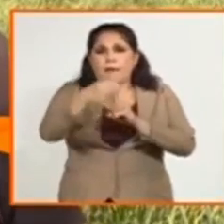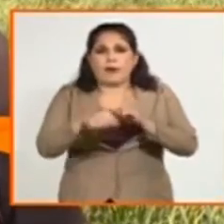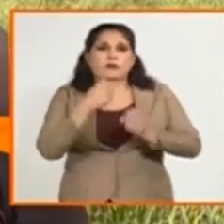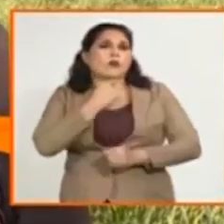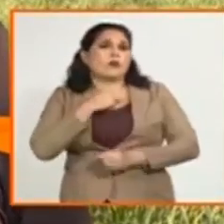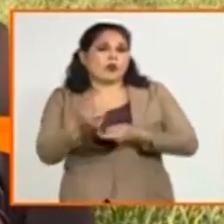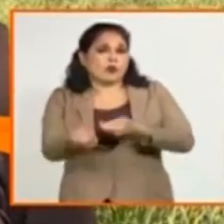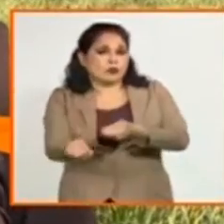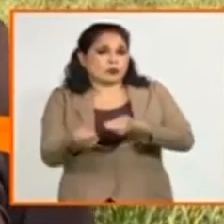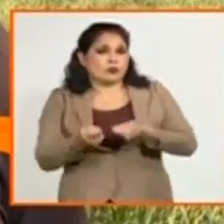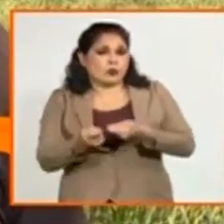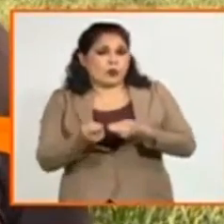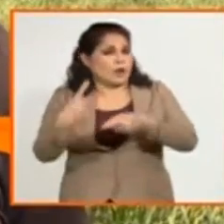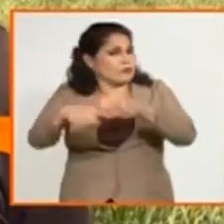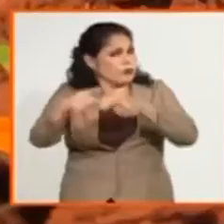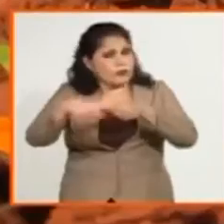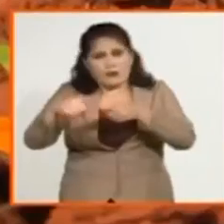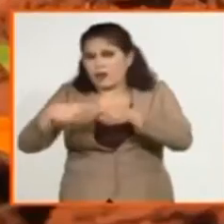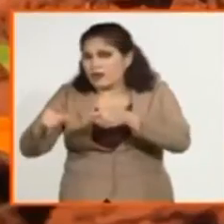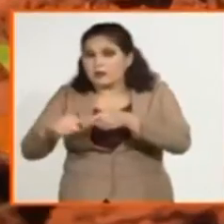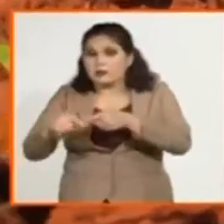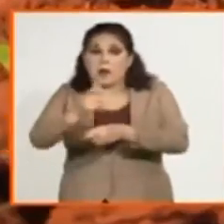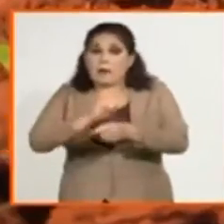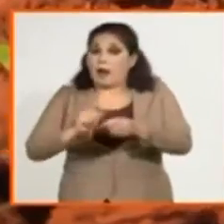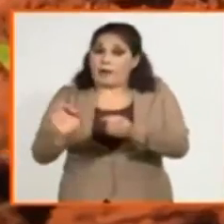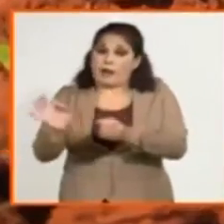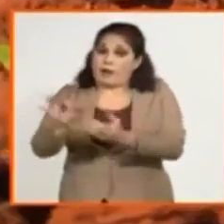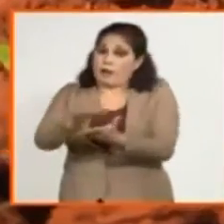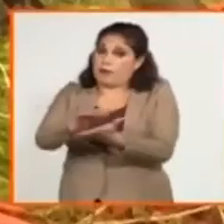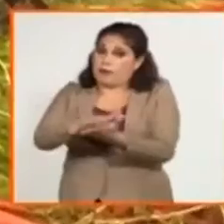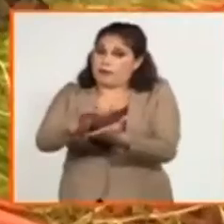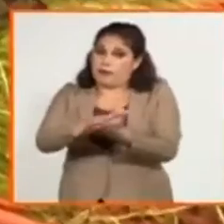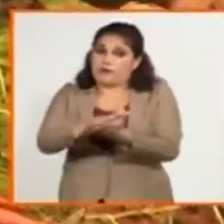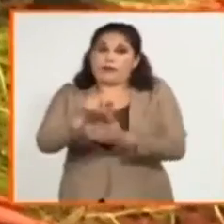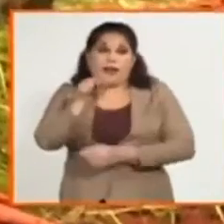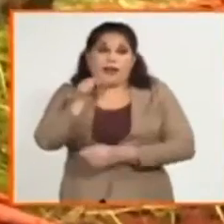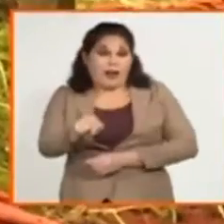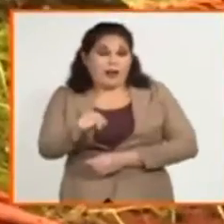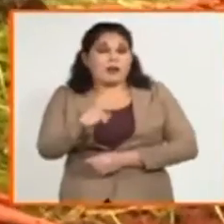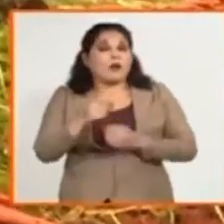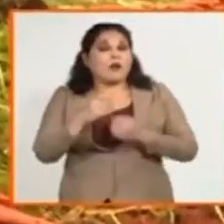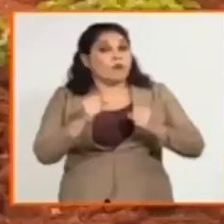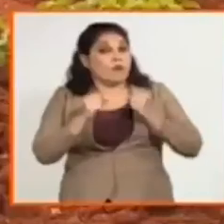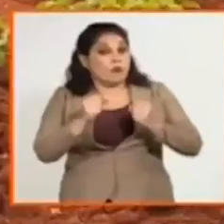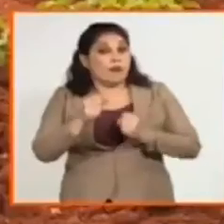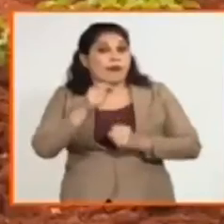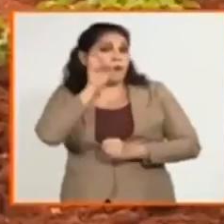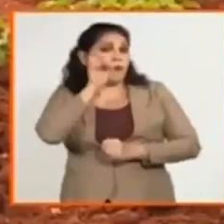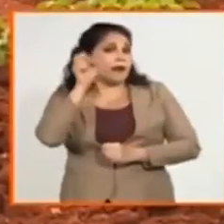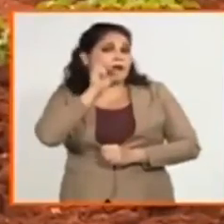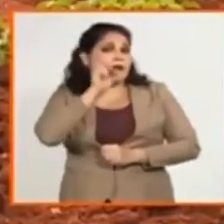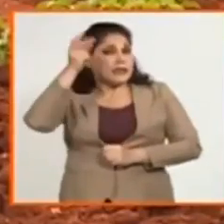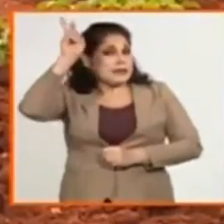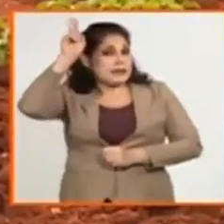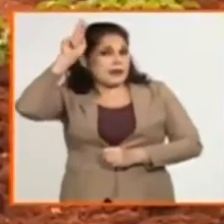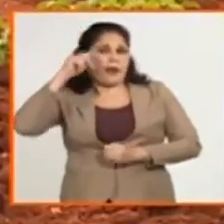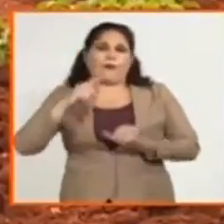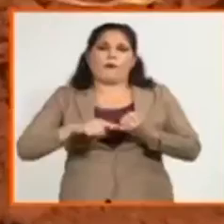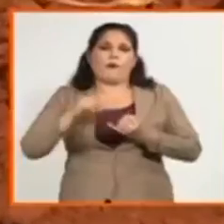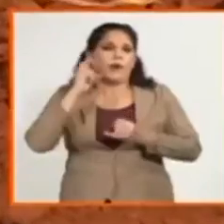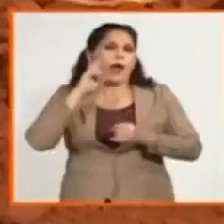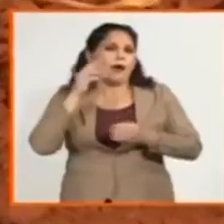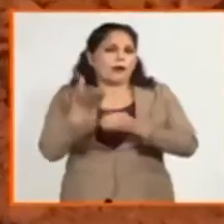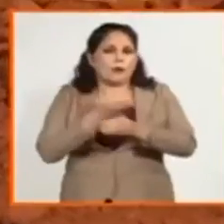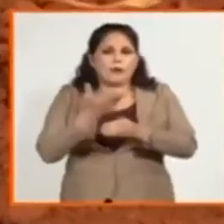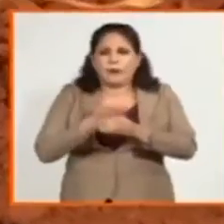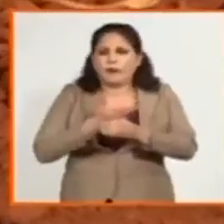con todos los cultivos que excepto papa. En el caso de las hortalizas, que es un fuerte de nuestra cooperativa también, tenemos remolacha,